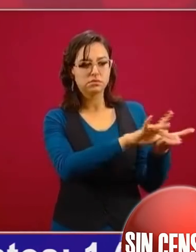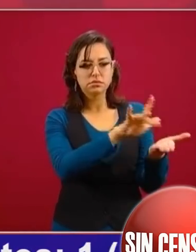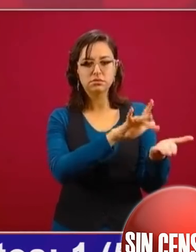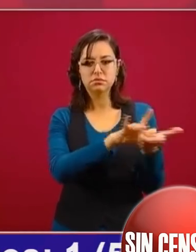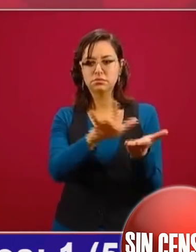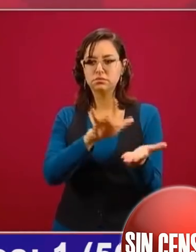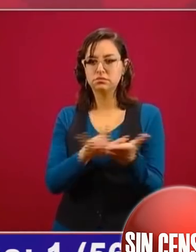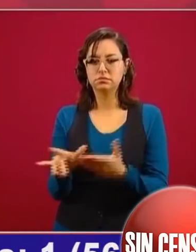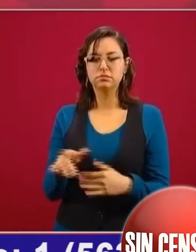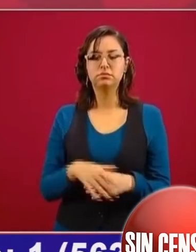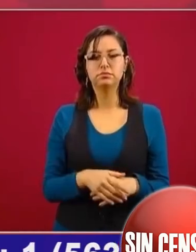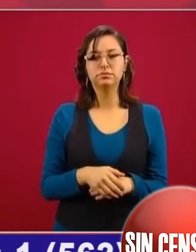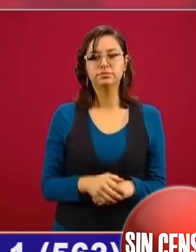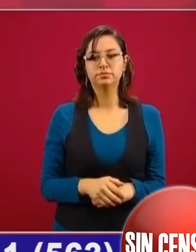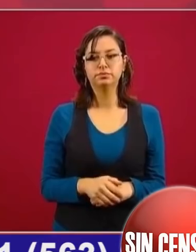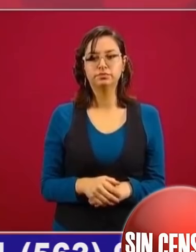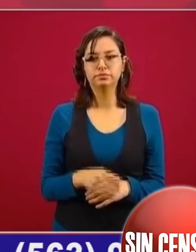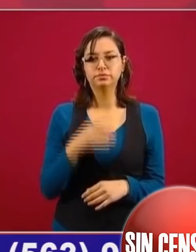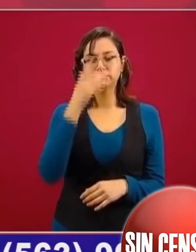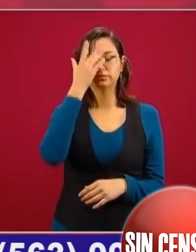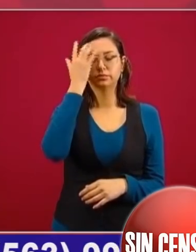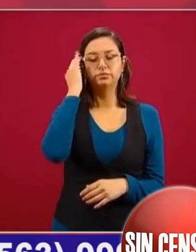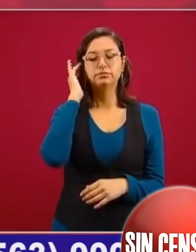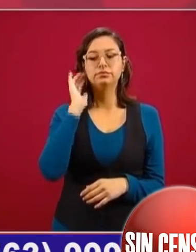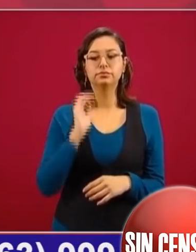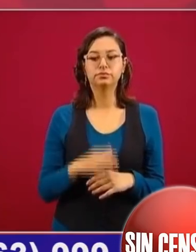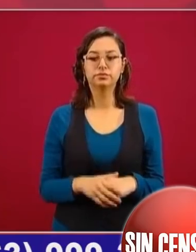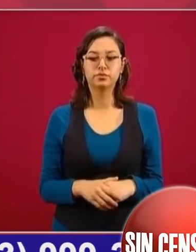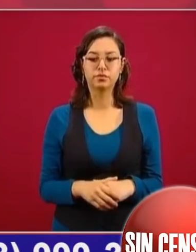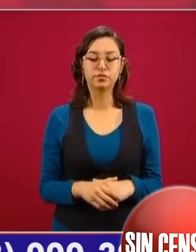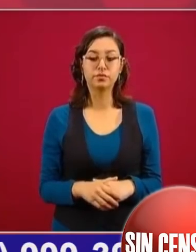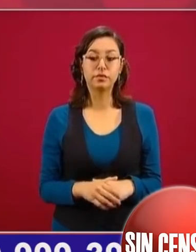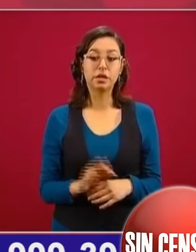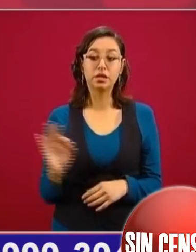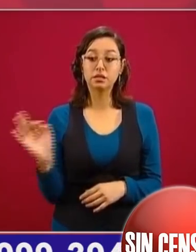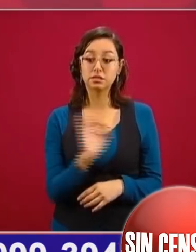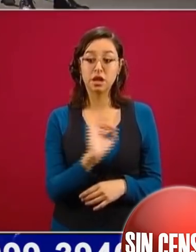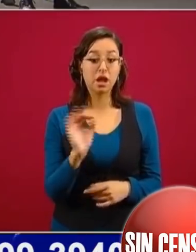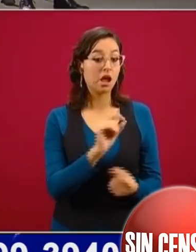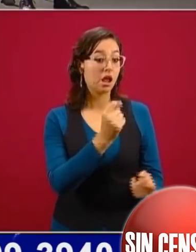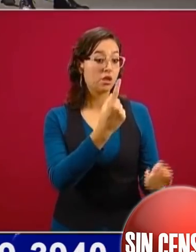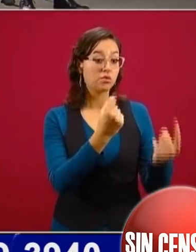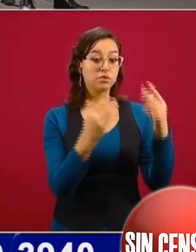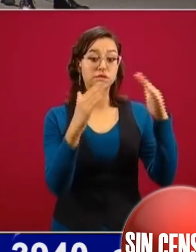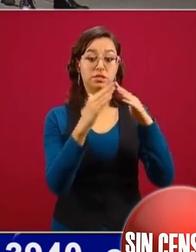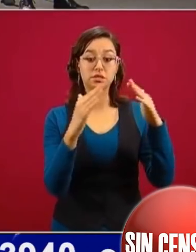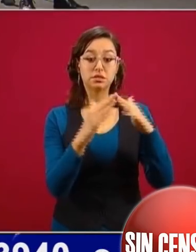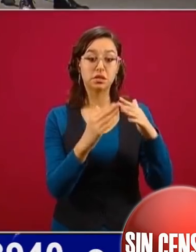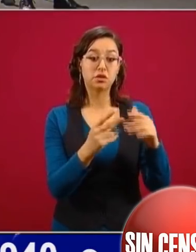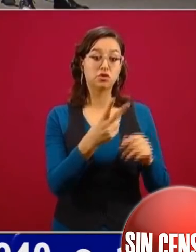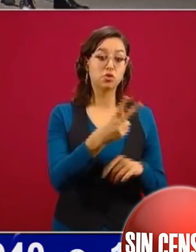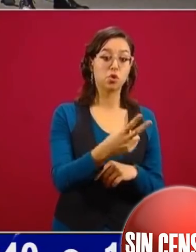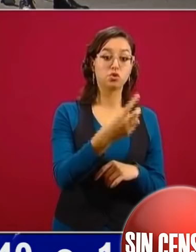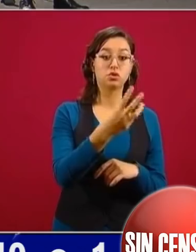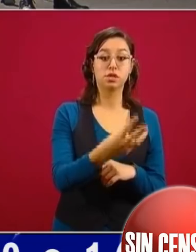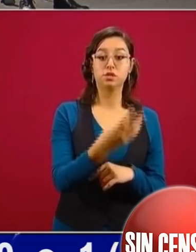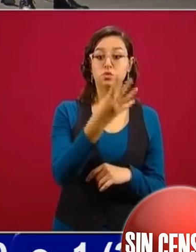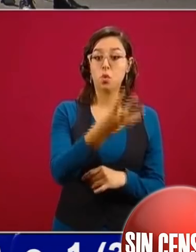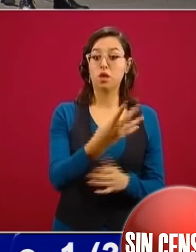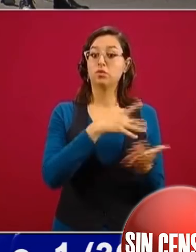un apoyo. Van a haber domicilios en donde pueden llegar 3, 4 apoyos,